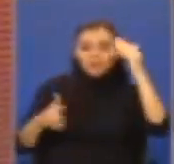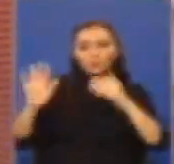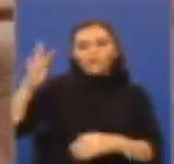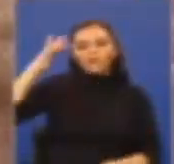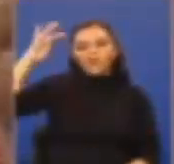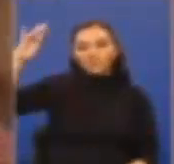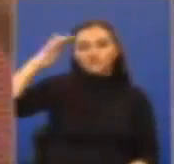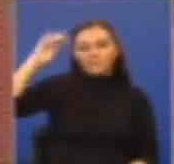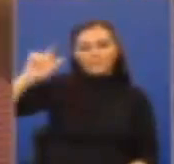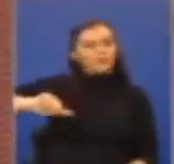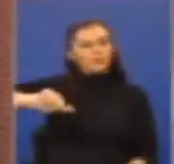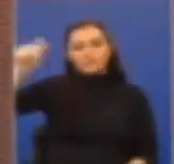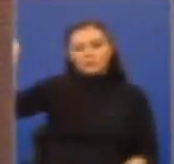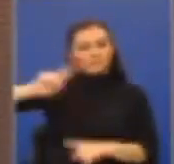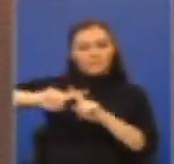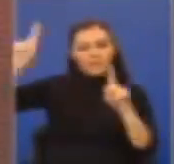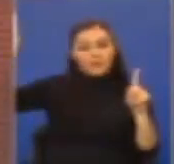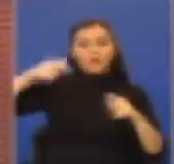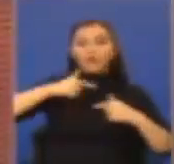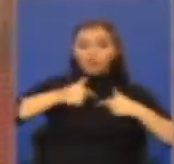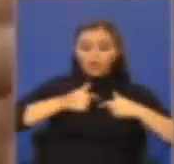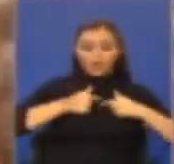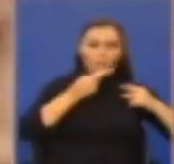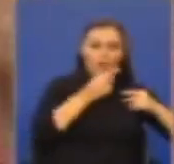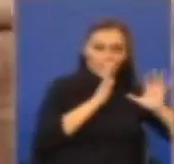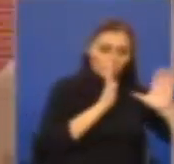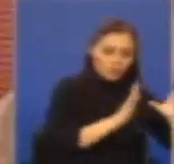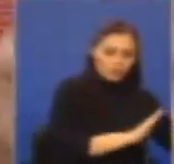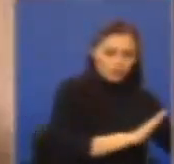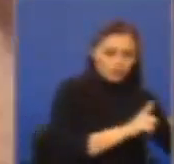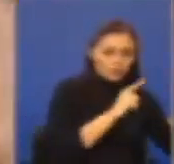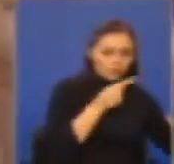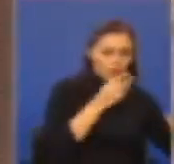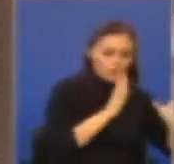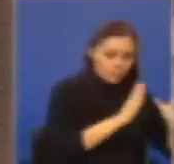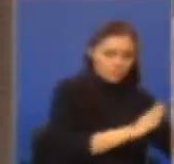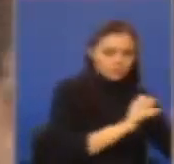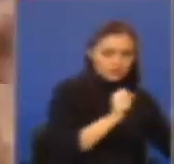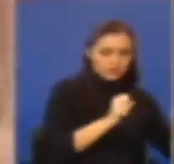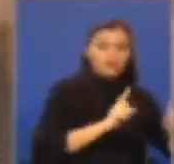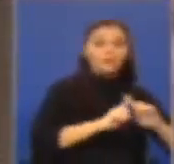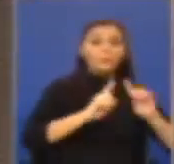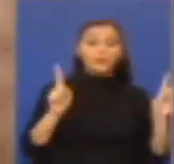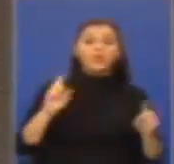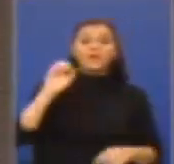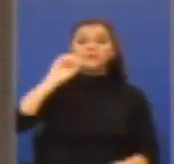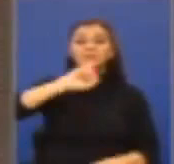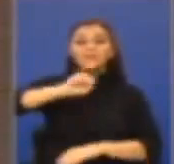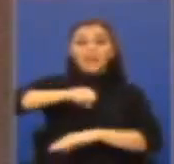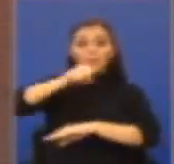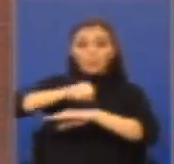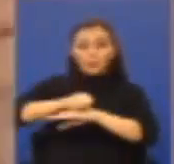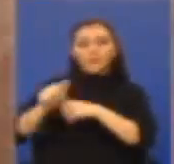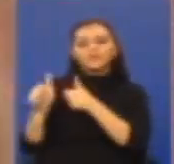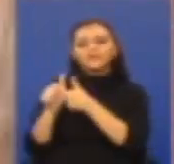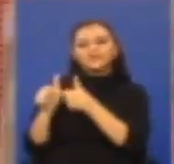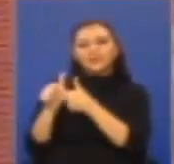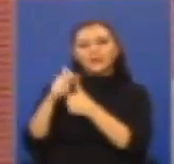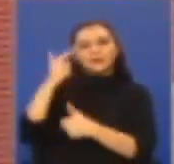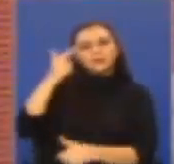¿no? Singapur estaba muy cerca de Camboya, la guerra de Camboya, cerca de China. Entonces tenían que demostrar que el modelo